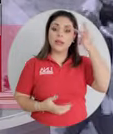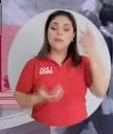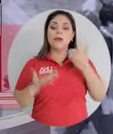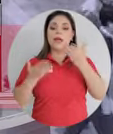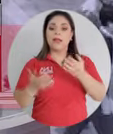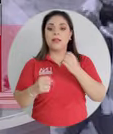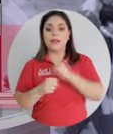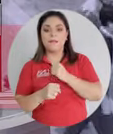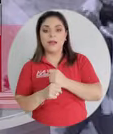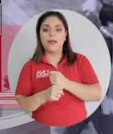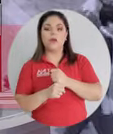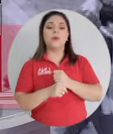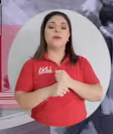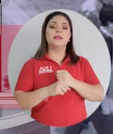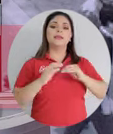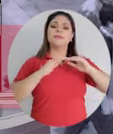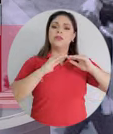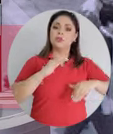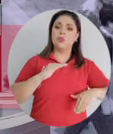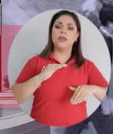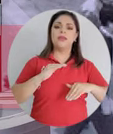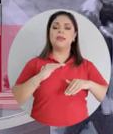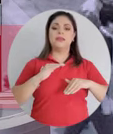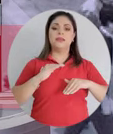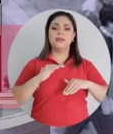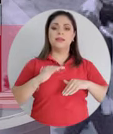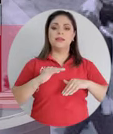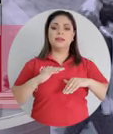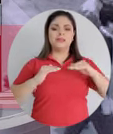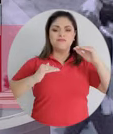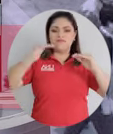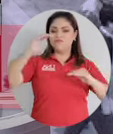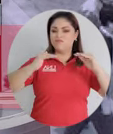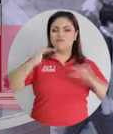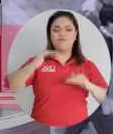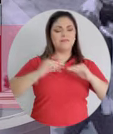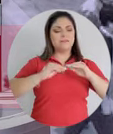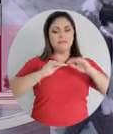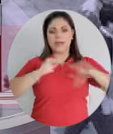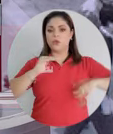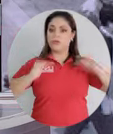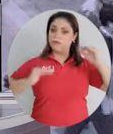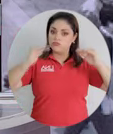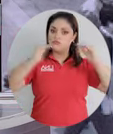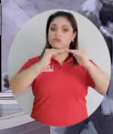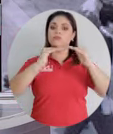tanto necesitamos para generar empleo, para disminuir la brecha digital, para disminuir